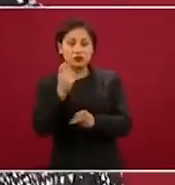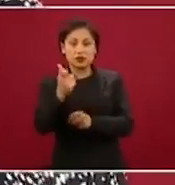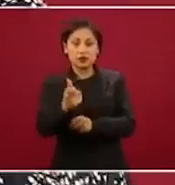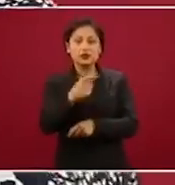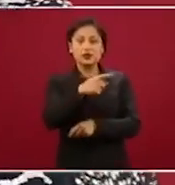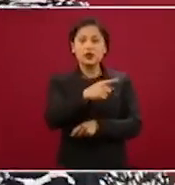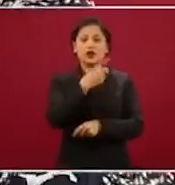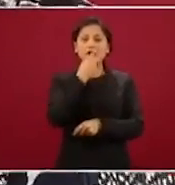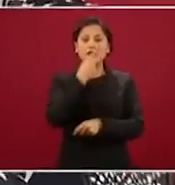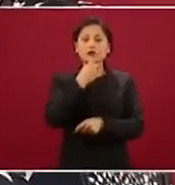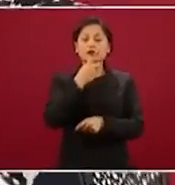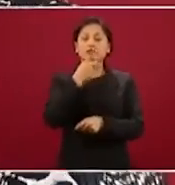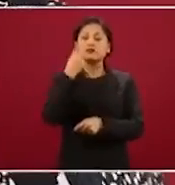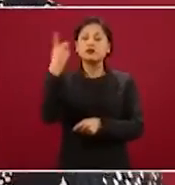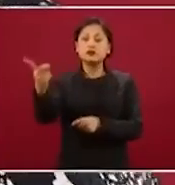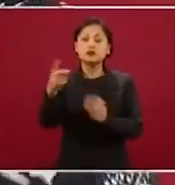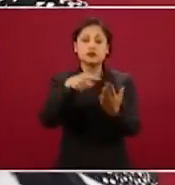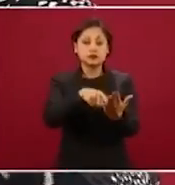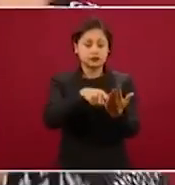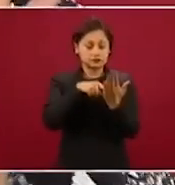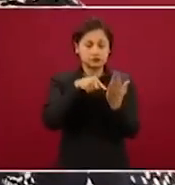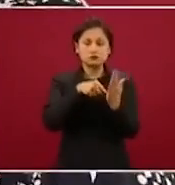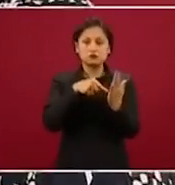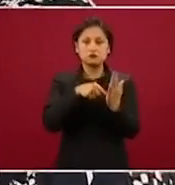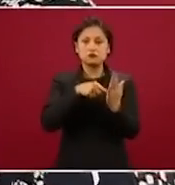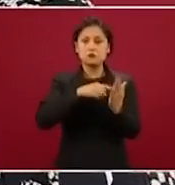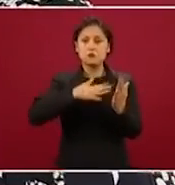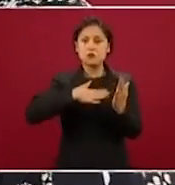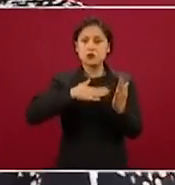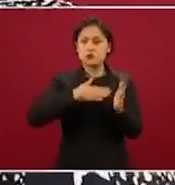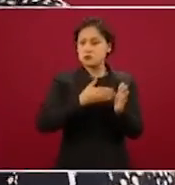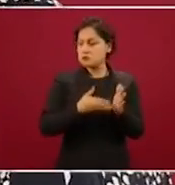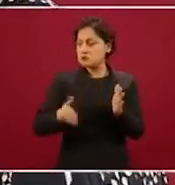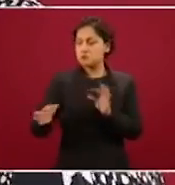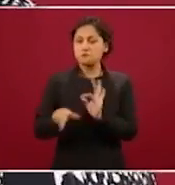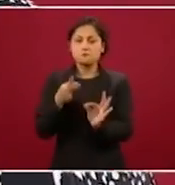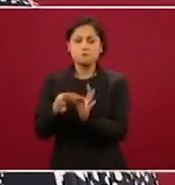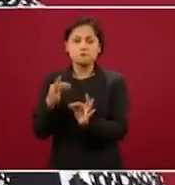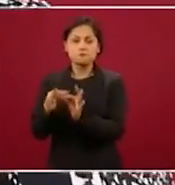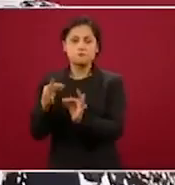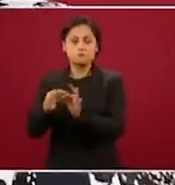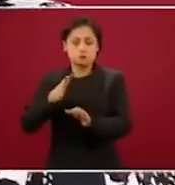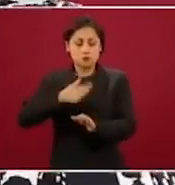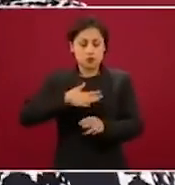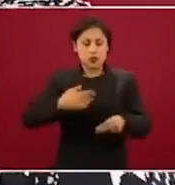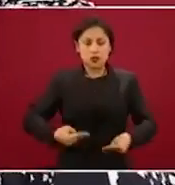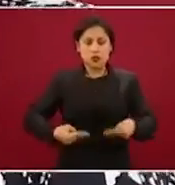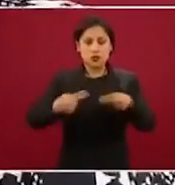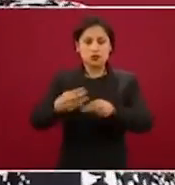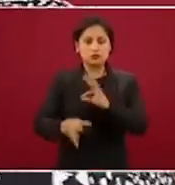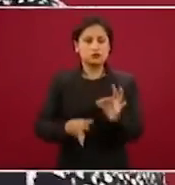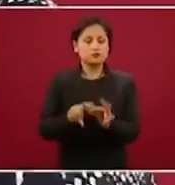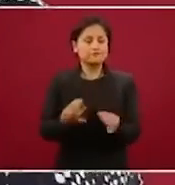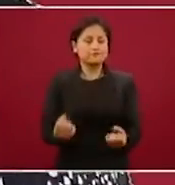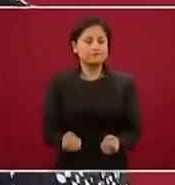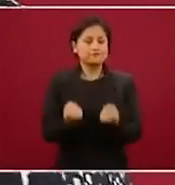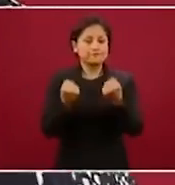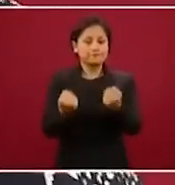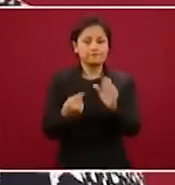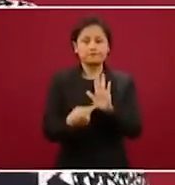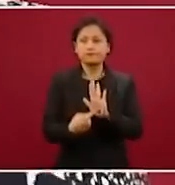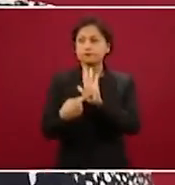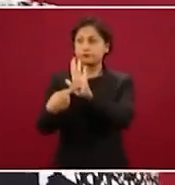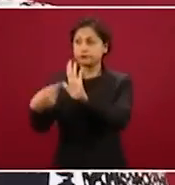tengo un pago, tengo un historial, mi negocio ya está consolidado, ya hemos adquirido